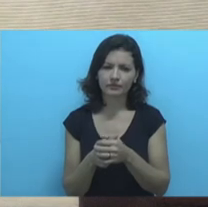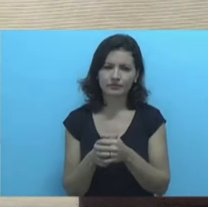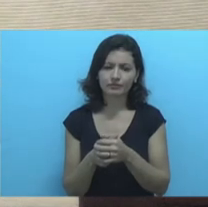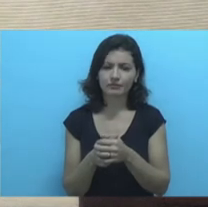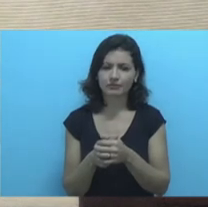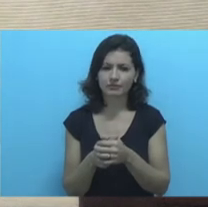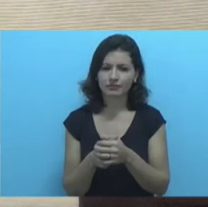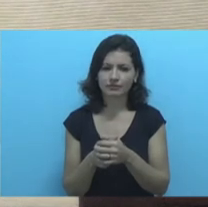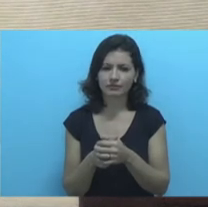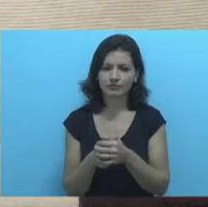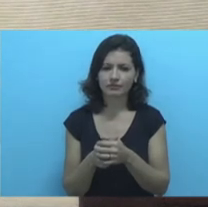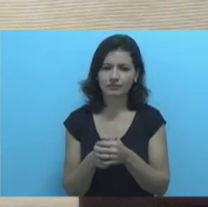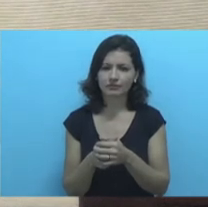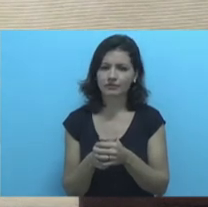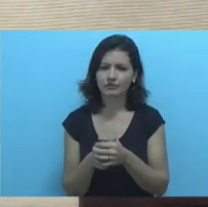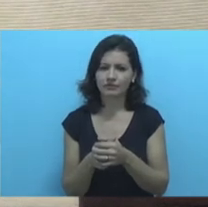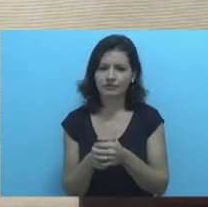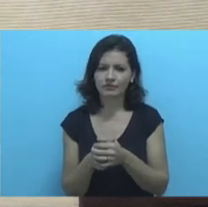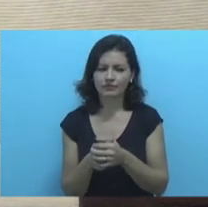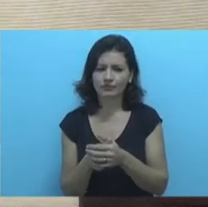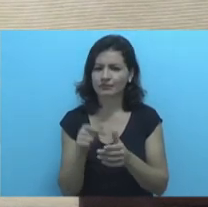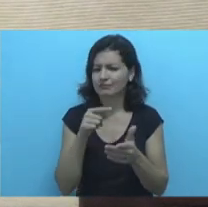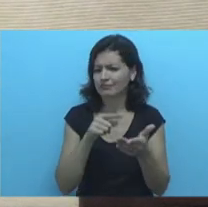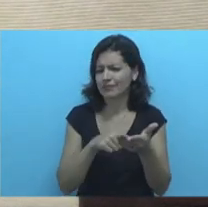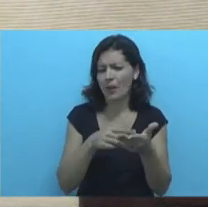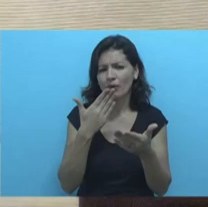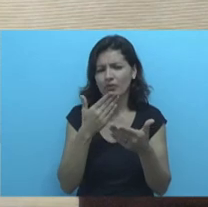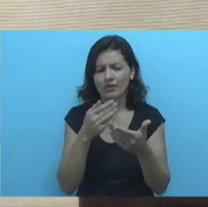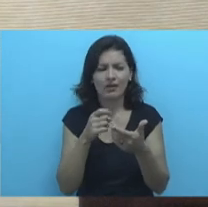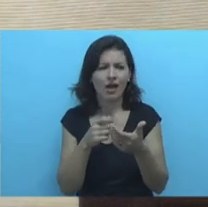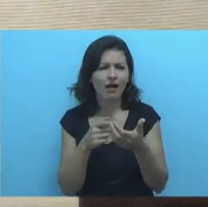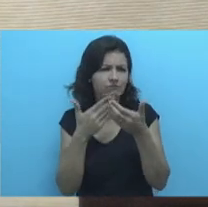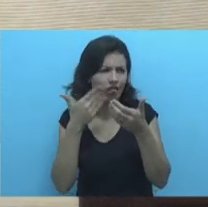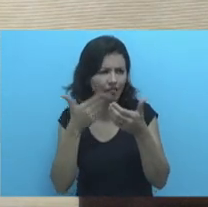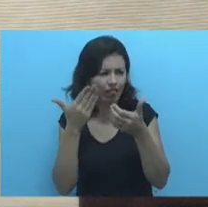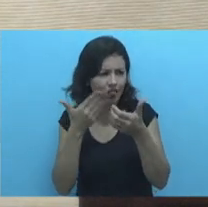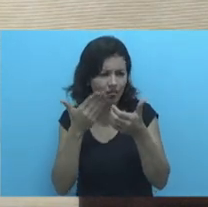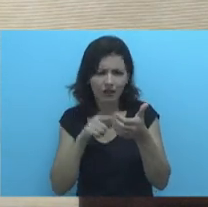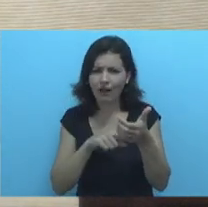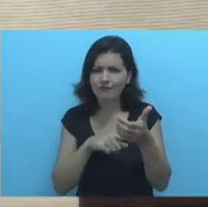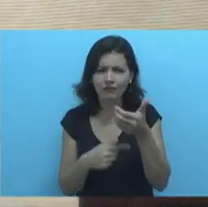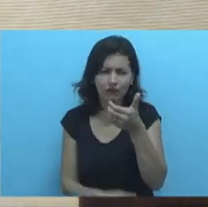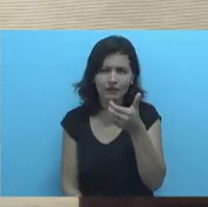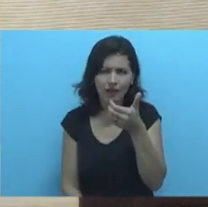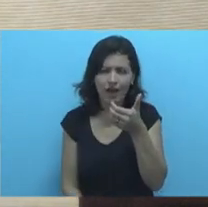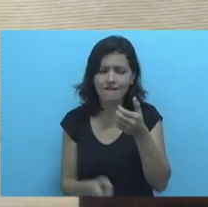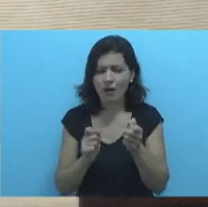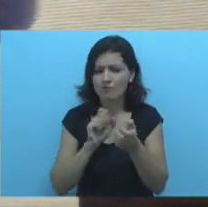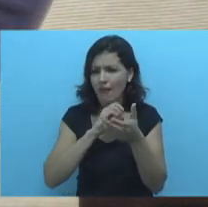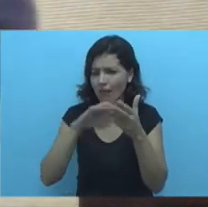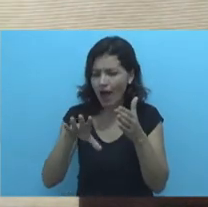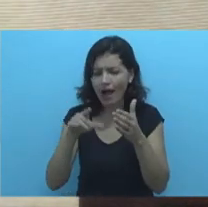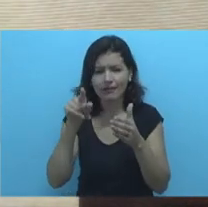caía un audio de... No era un audio cortito. Un audio. ¿Eh? Un audio potente.